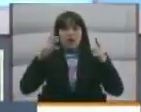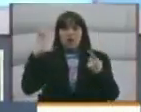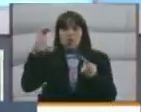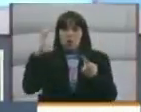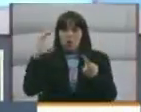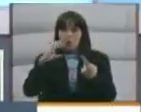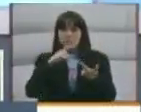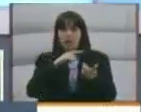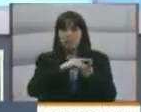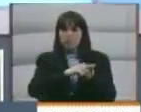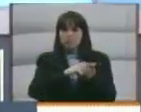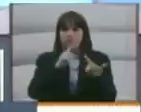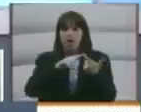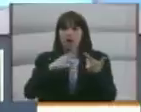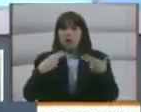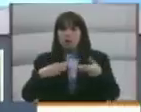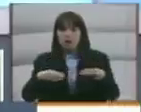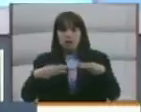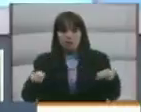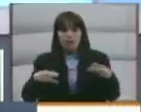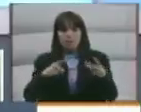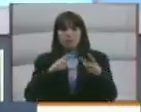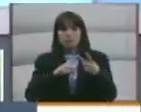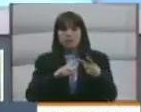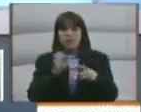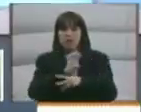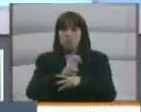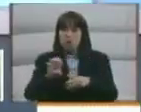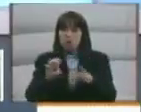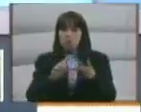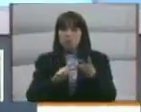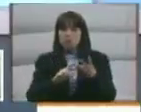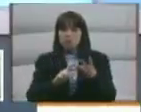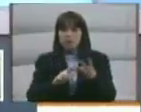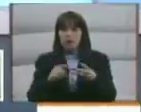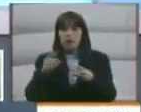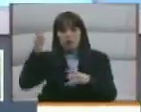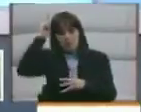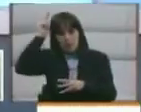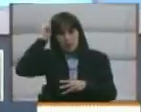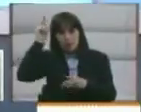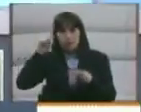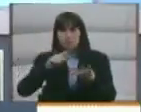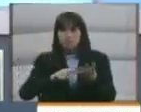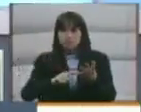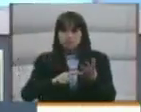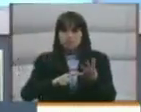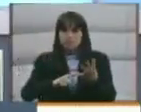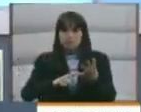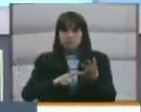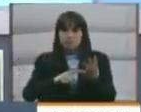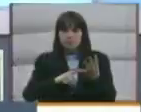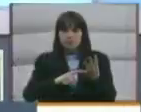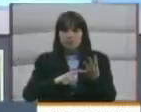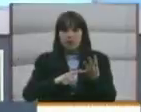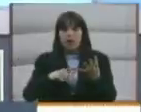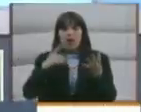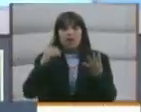ahora Panamá, a Ecuador, a Perú y al Alto Perú, que hoy es Bolivia.